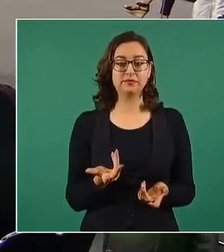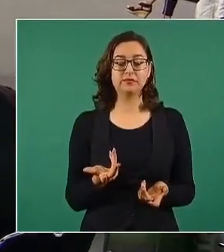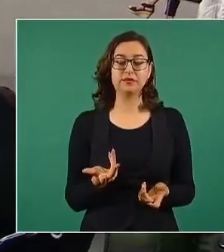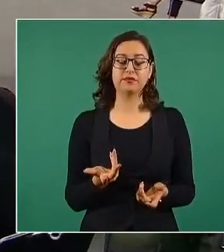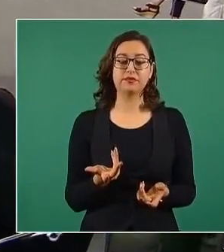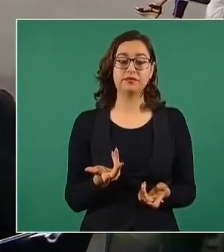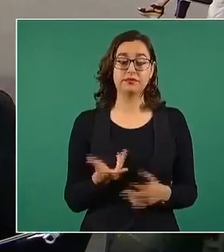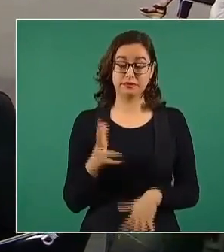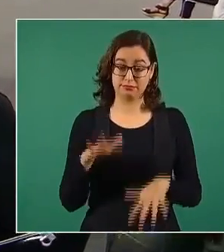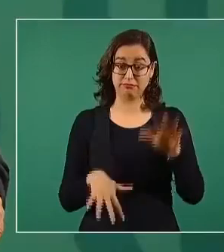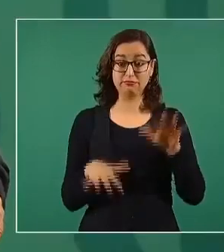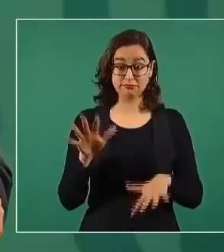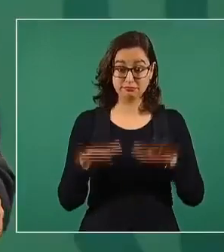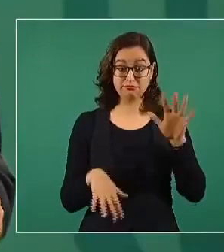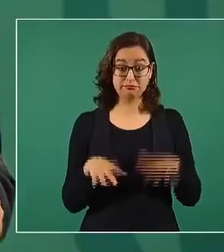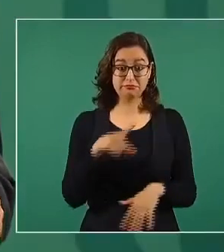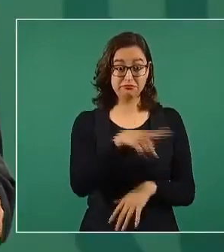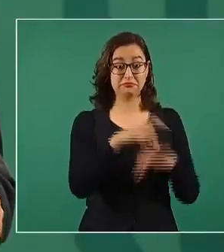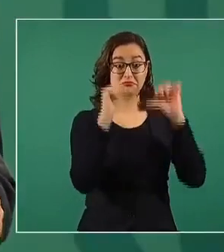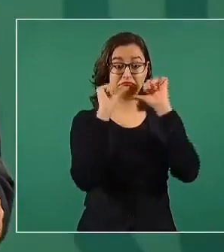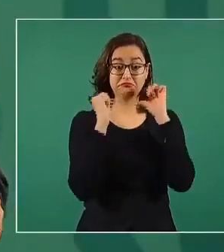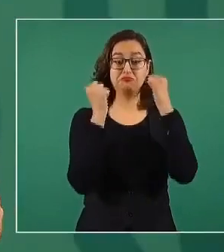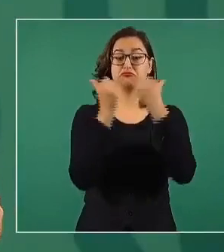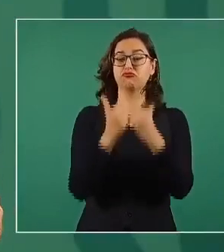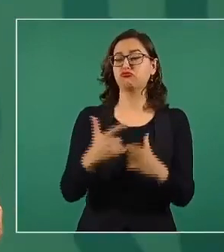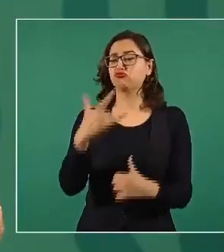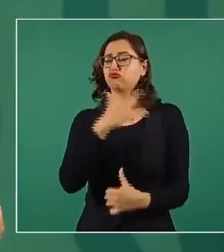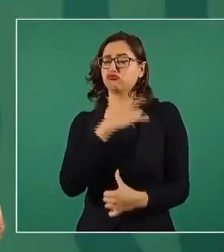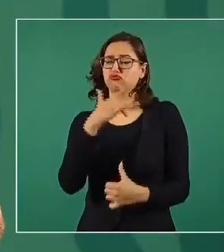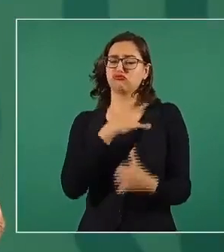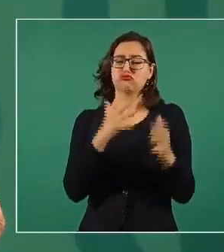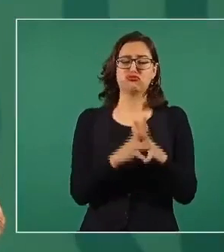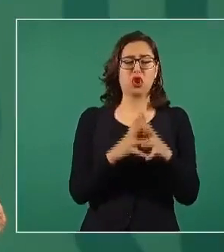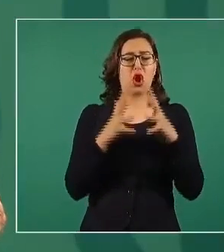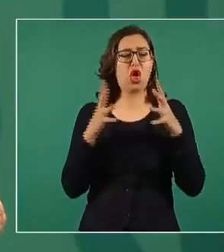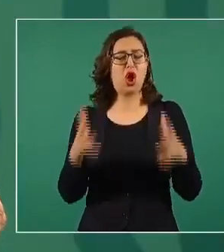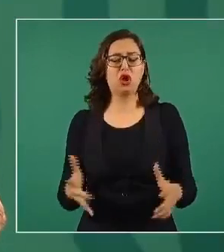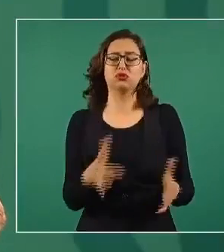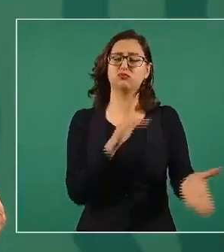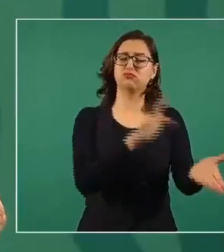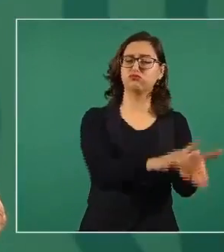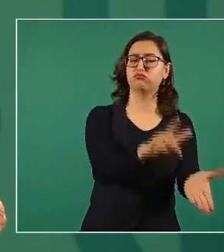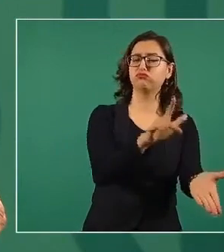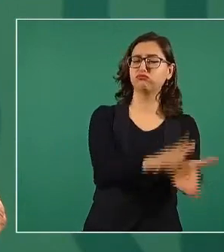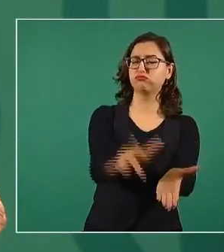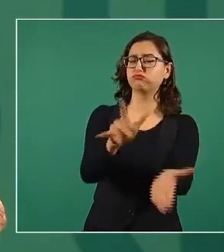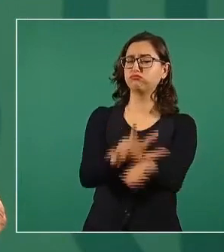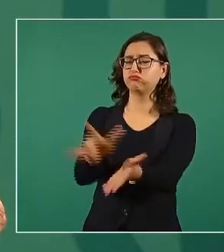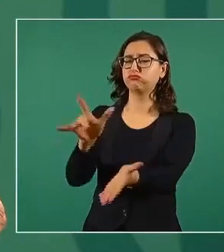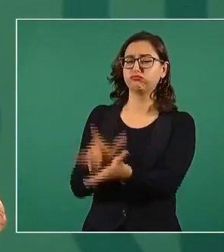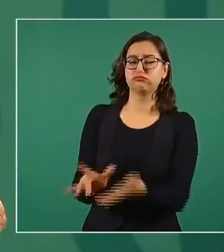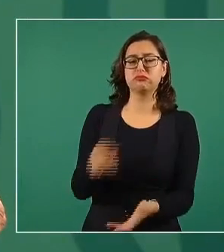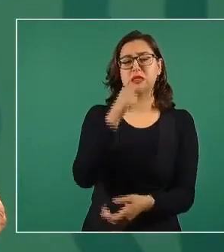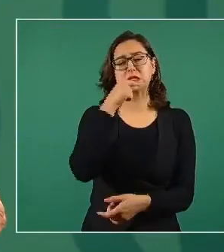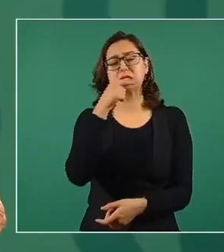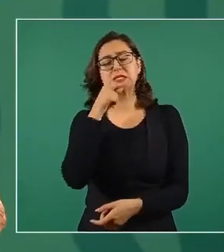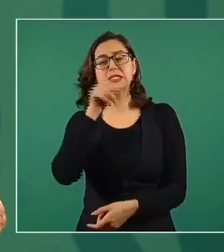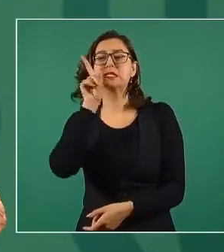Llegan a ser hasta asociaciones filantrópicas que apoyan a los niños, a las